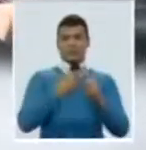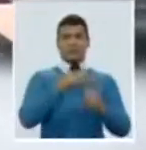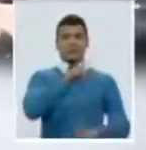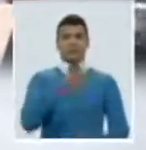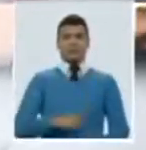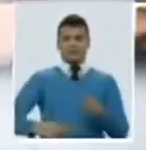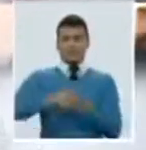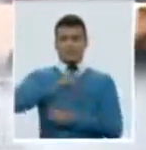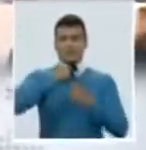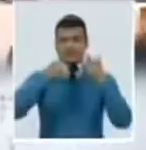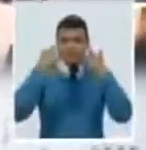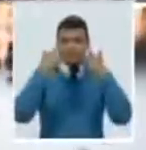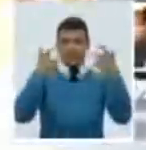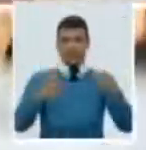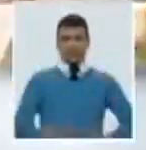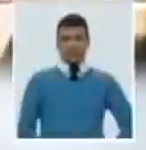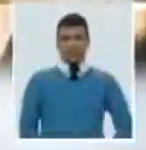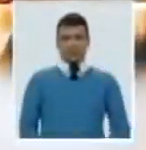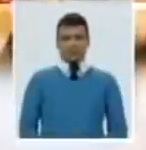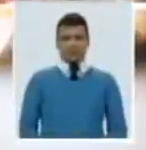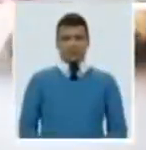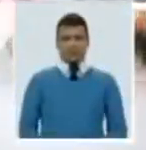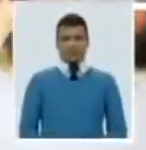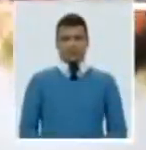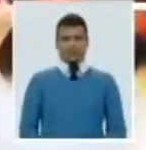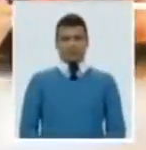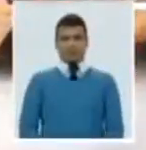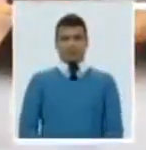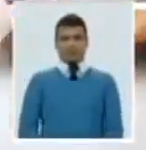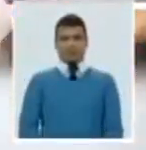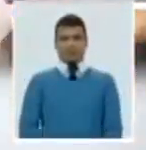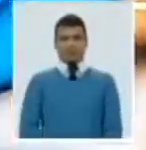Pacífico, donde la región es noticia.